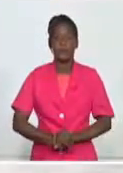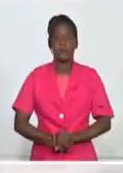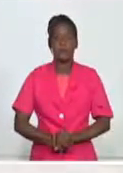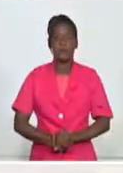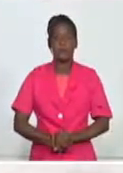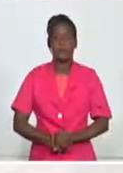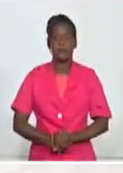de la televisión